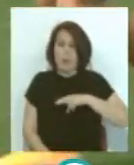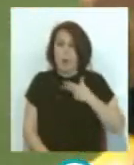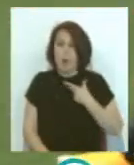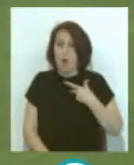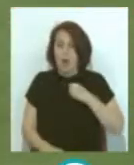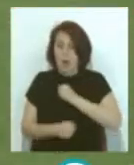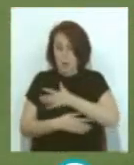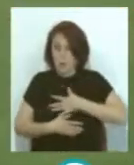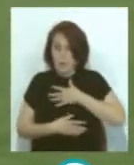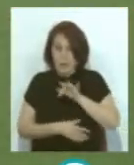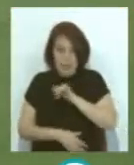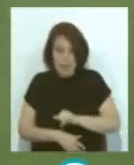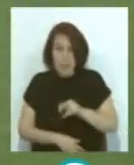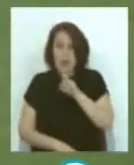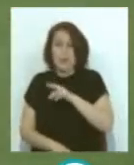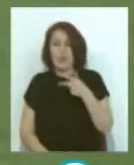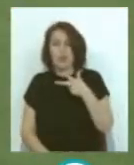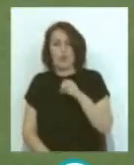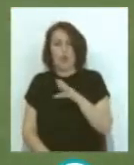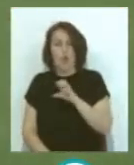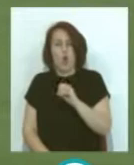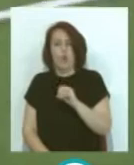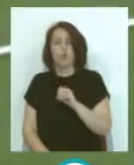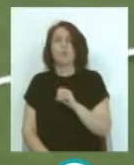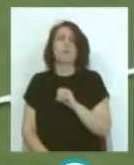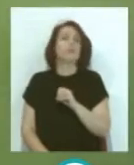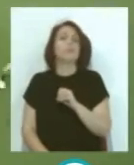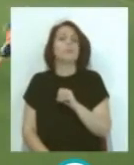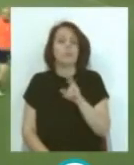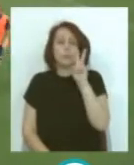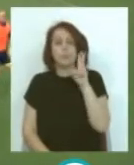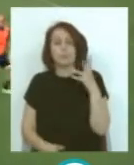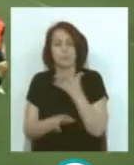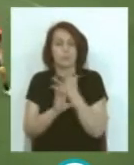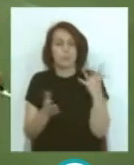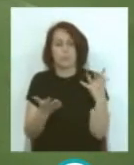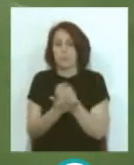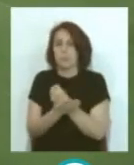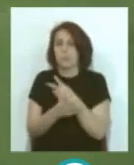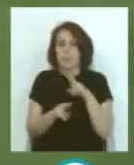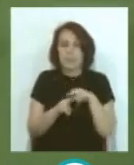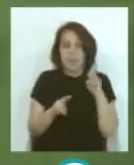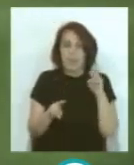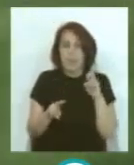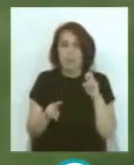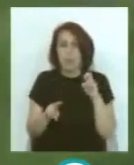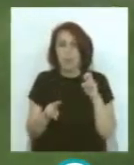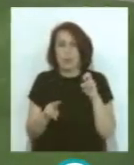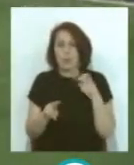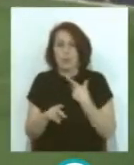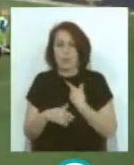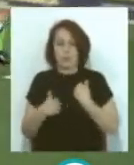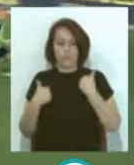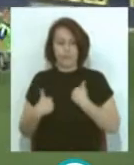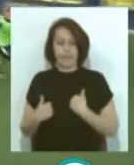Fernández, la recuperación del Choco. Vemos que todos los jugadores, Negredo, que está manteniendo el tipo